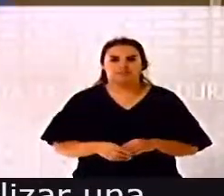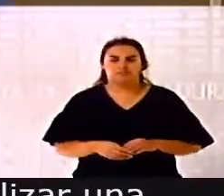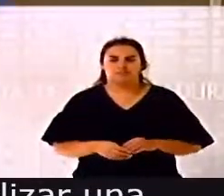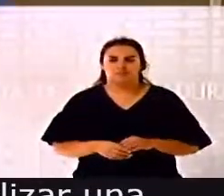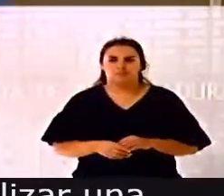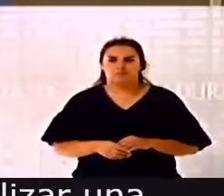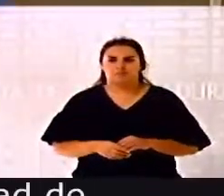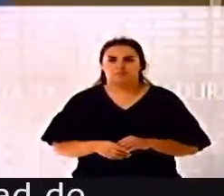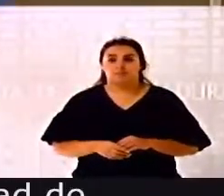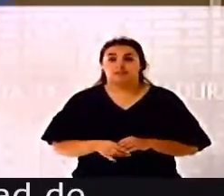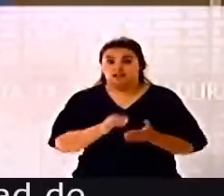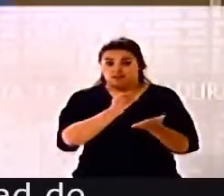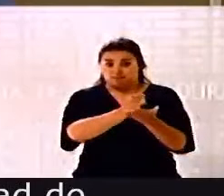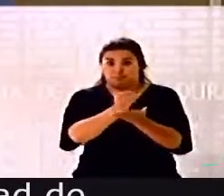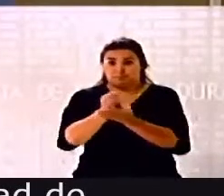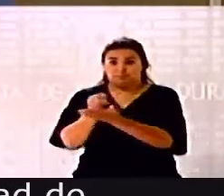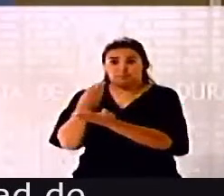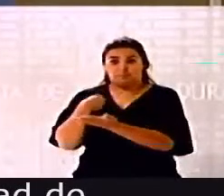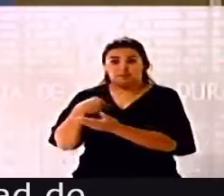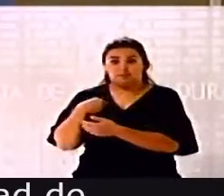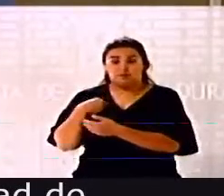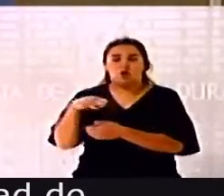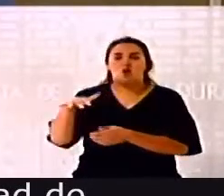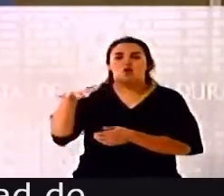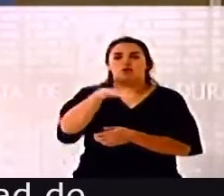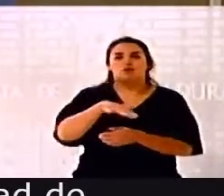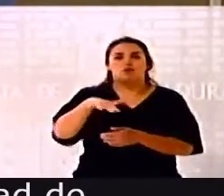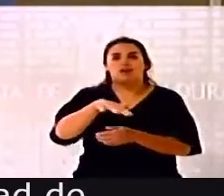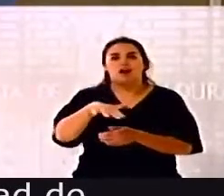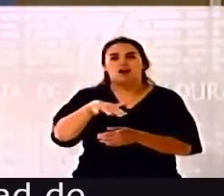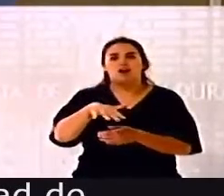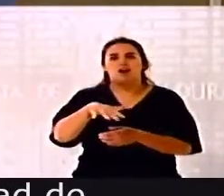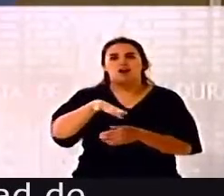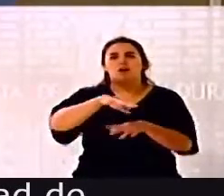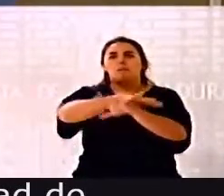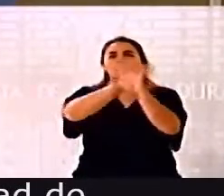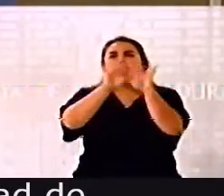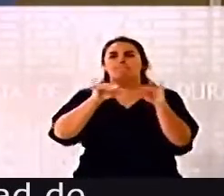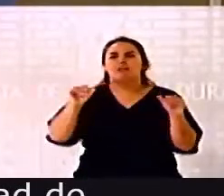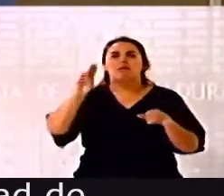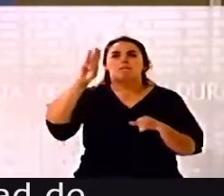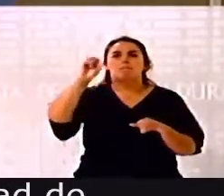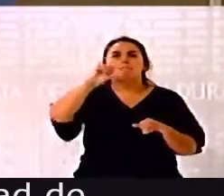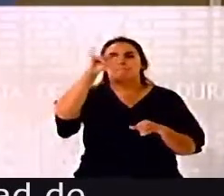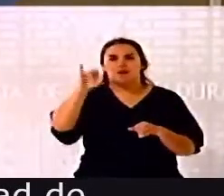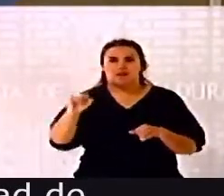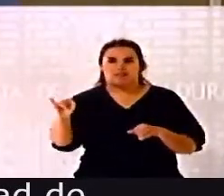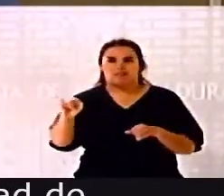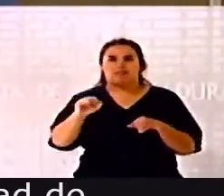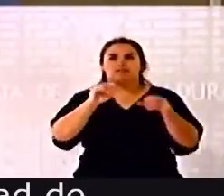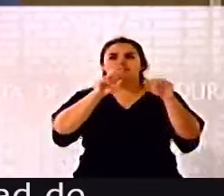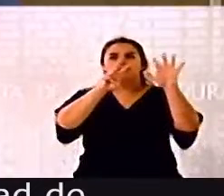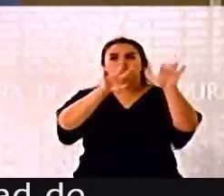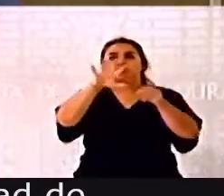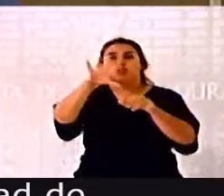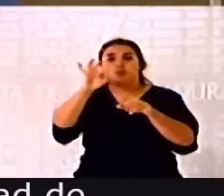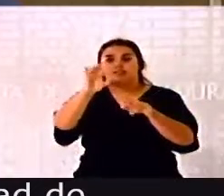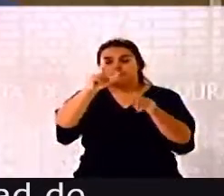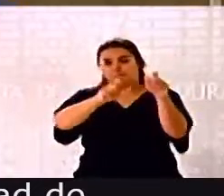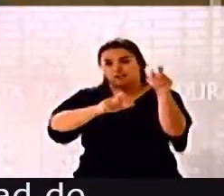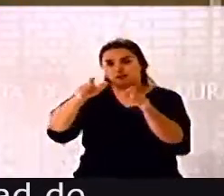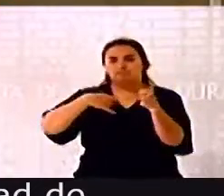Esta muestra ha sido de la zona de salud de La Paz, en la ciudad de Badajoz, de 750